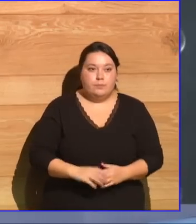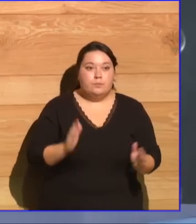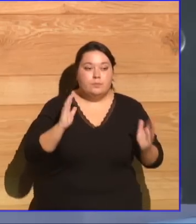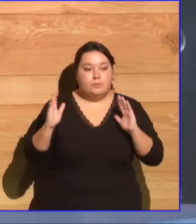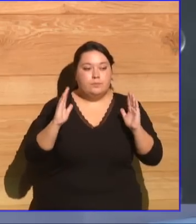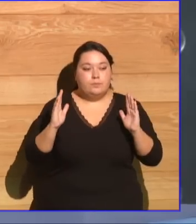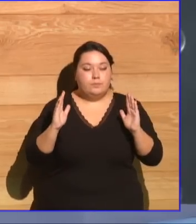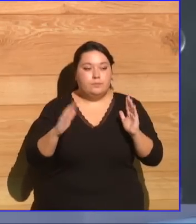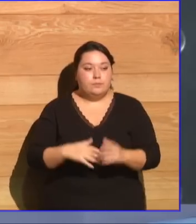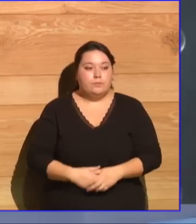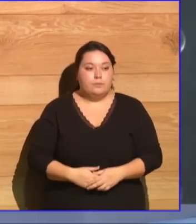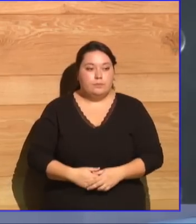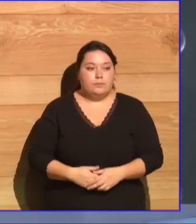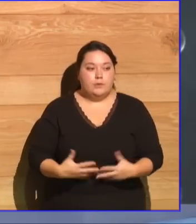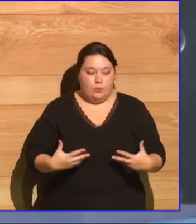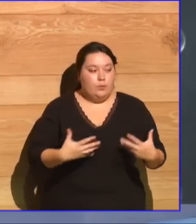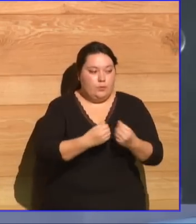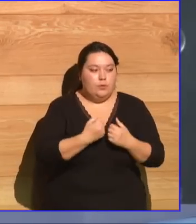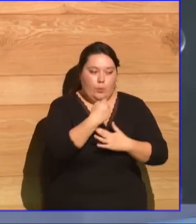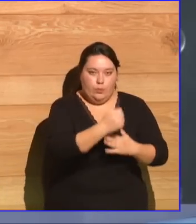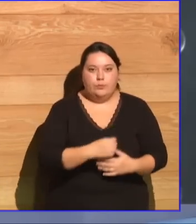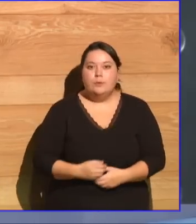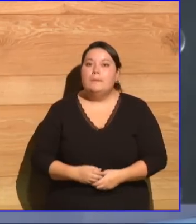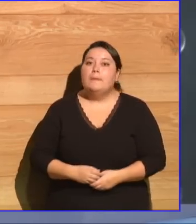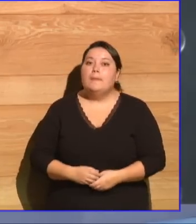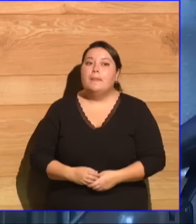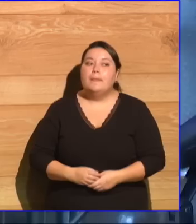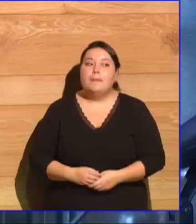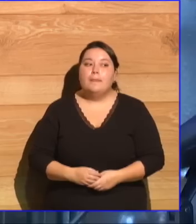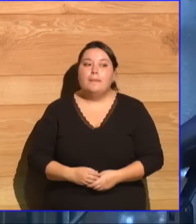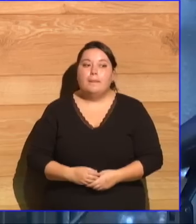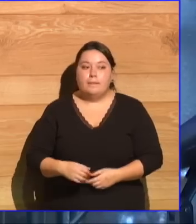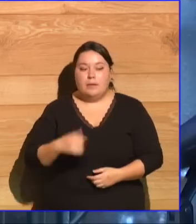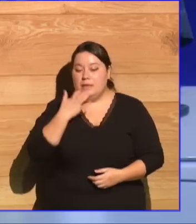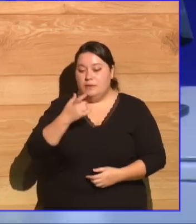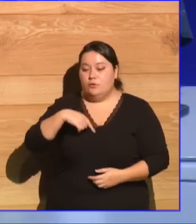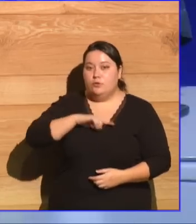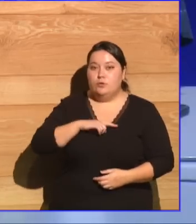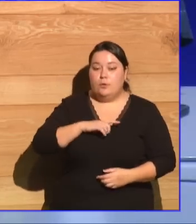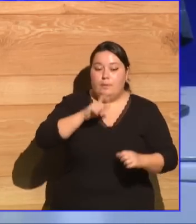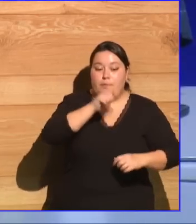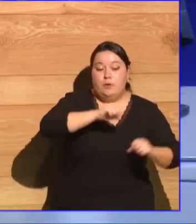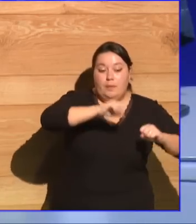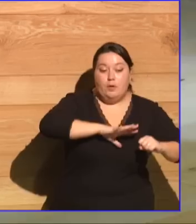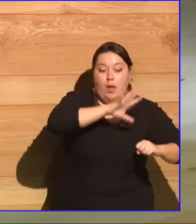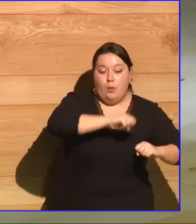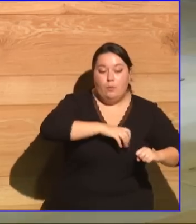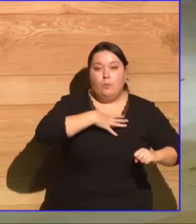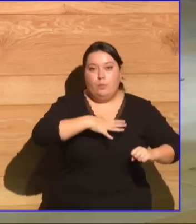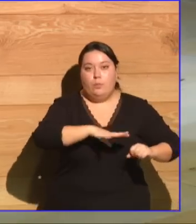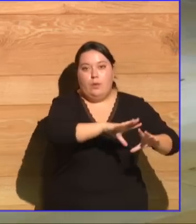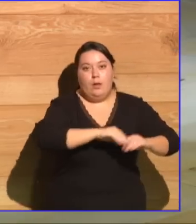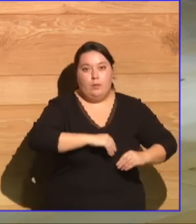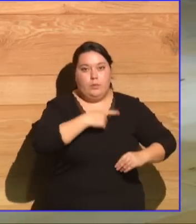cuando... Estamos contigo, Juan. Y cuando... Pues a ver si se nota. Juan, si pudiéramos adoptar adultos, te adoptaríamos. ¿Y hasta cuándo se